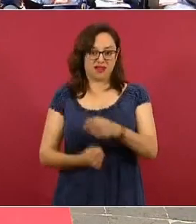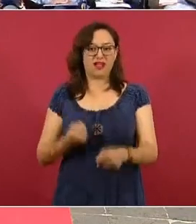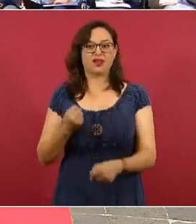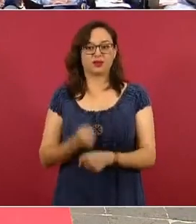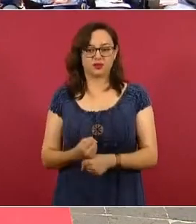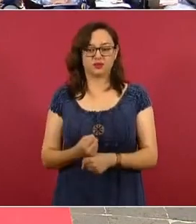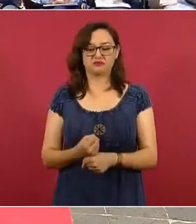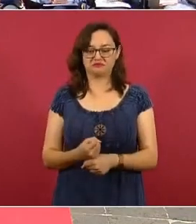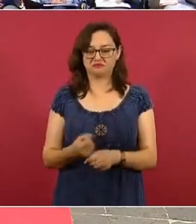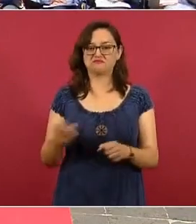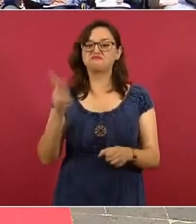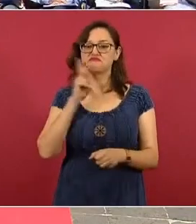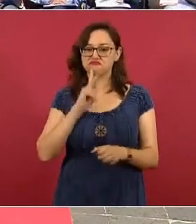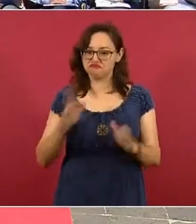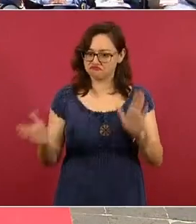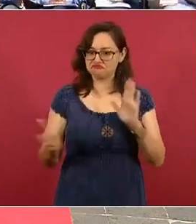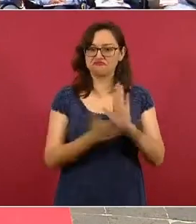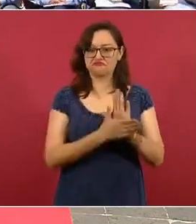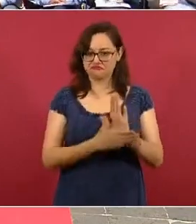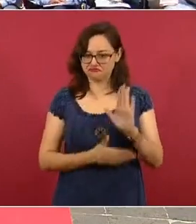y lo podemos probar